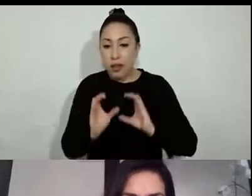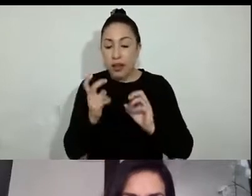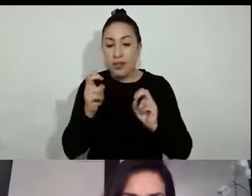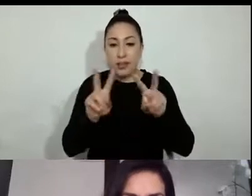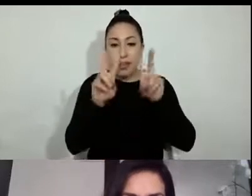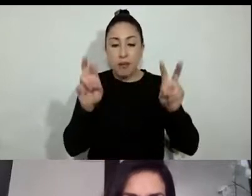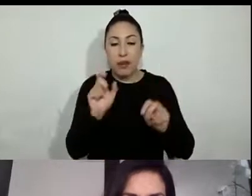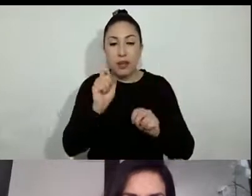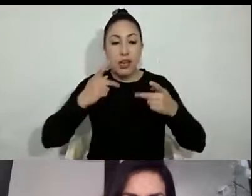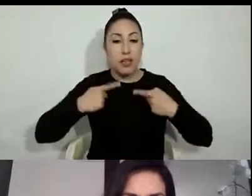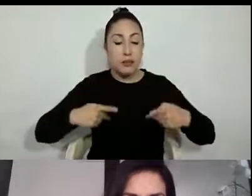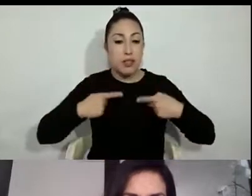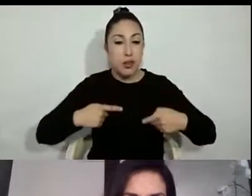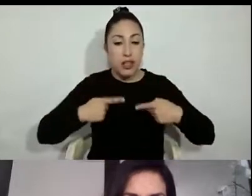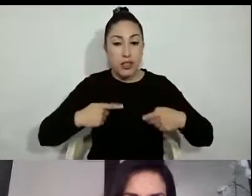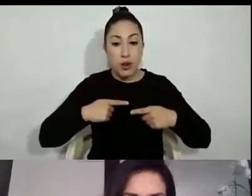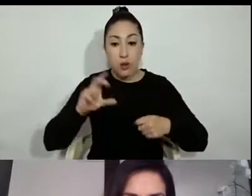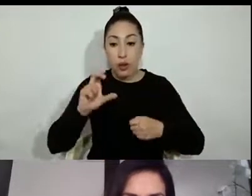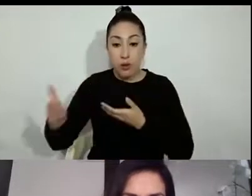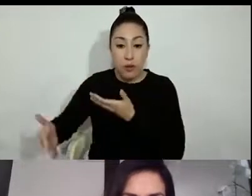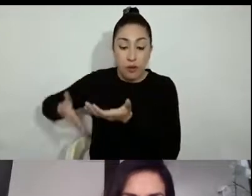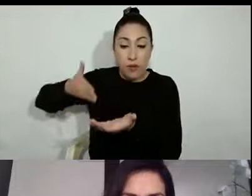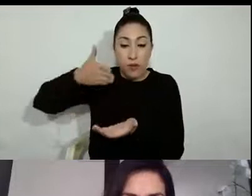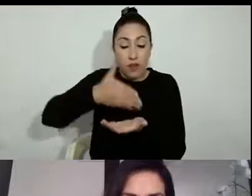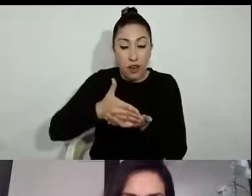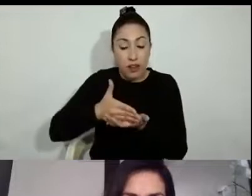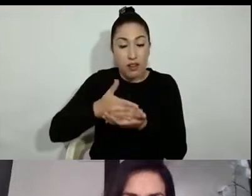tránsito sea cuando menos